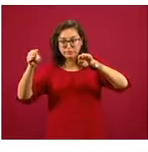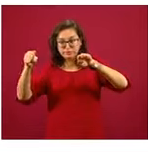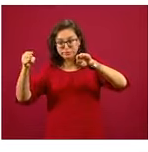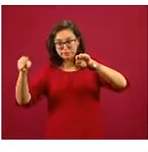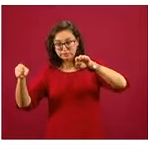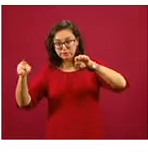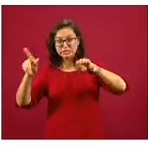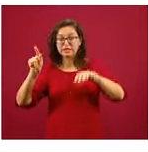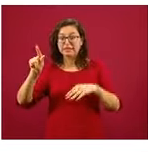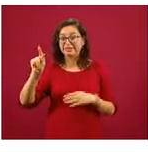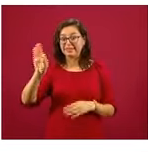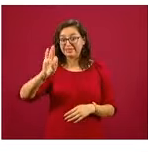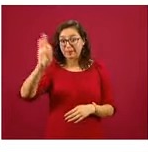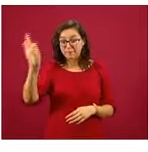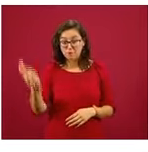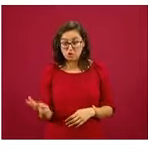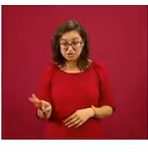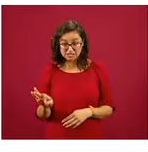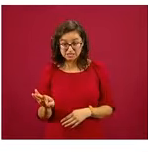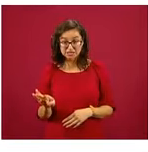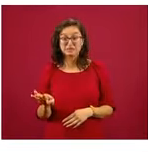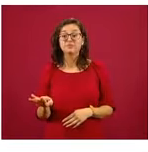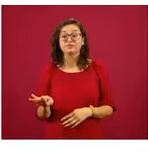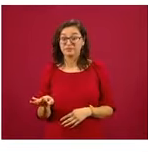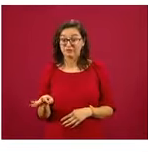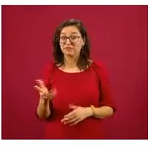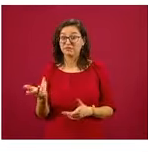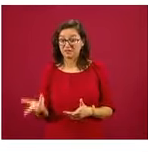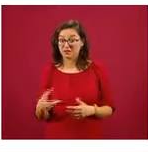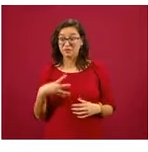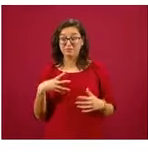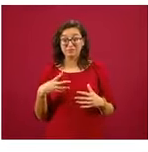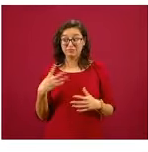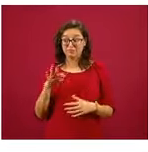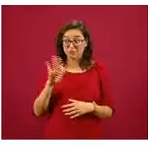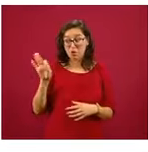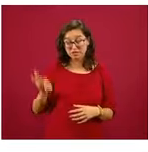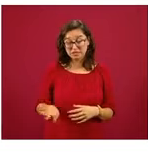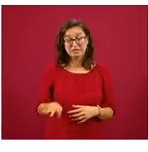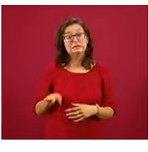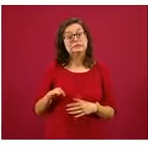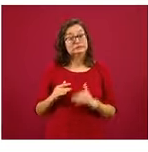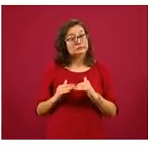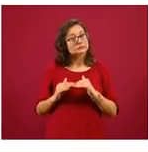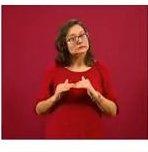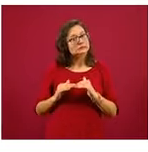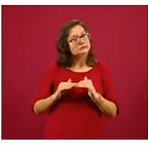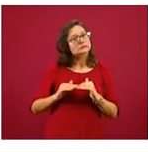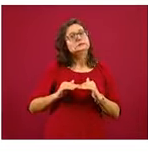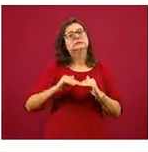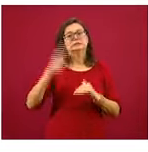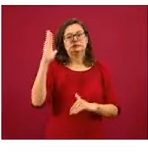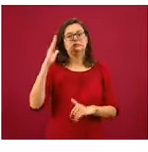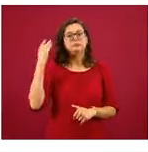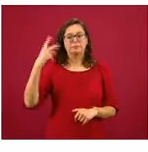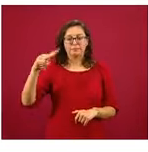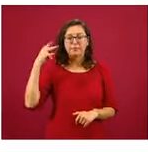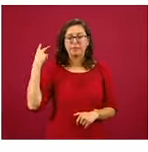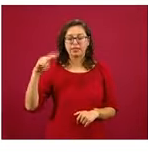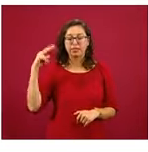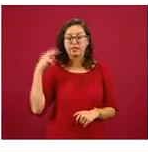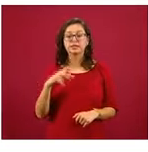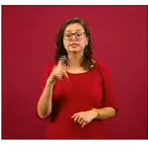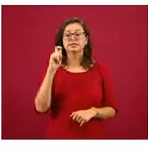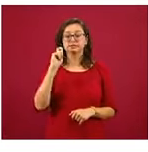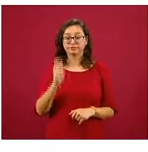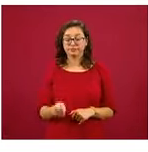del 70%. De hecho es un porcentaje de positividad todavía elevado para el estado de Veracruz, lo que nos quiere